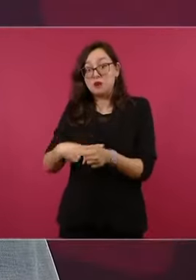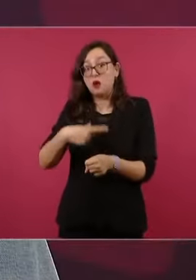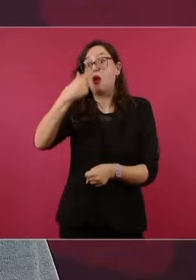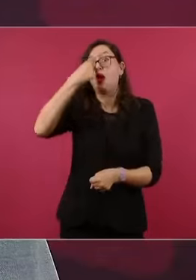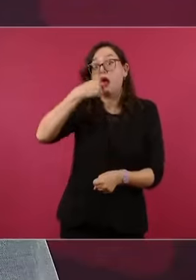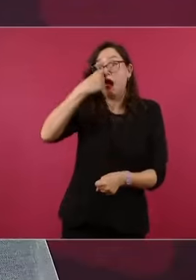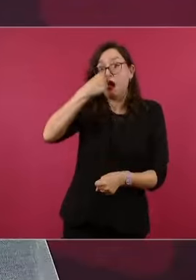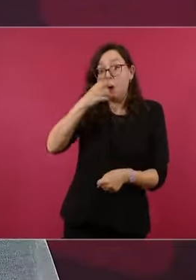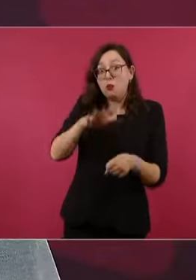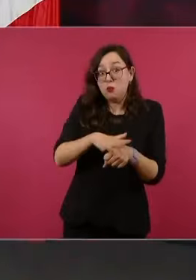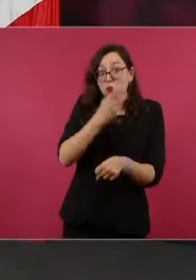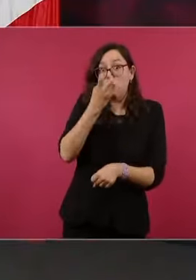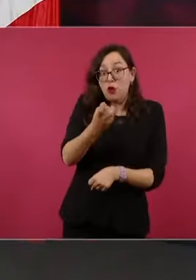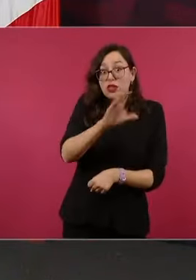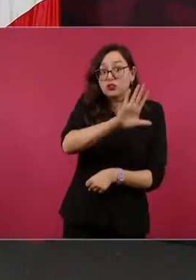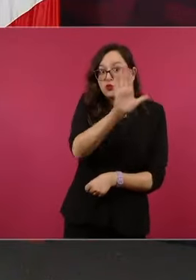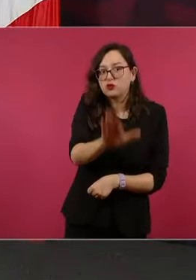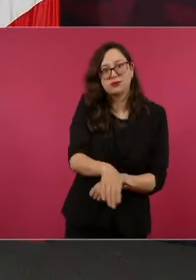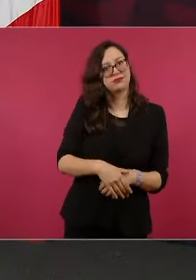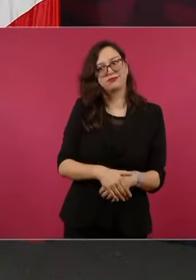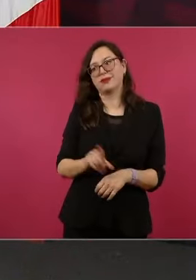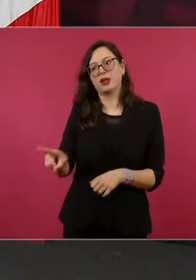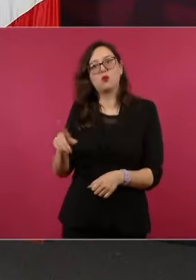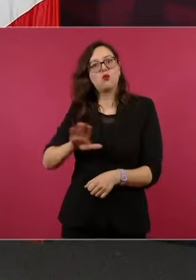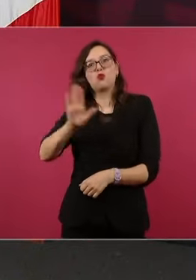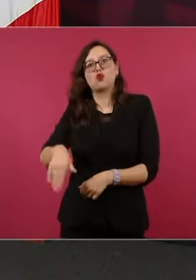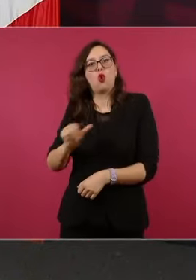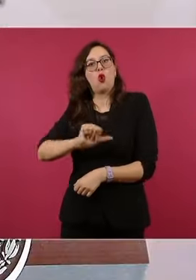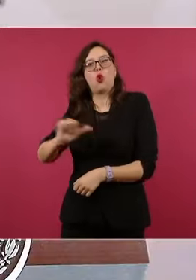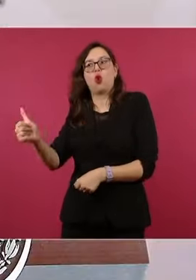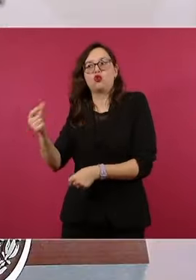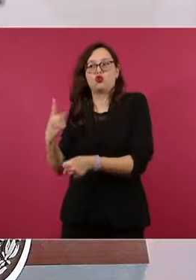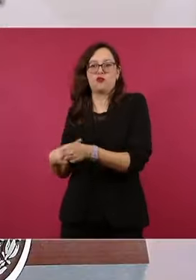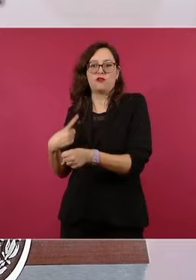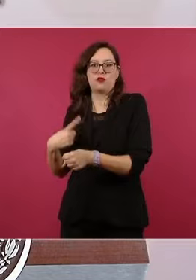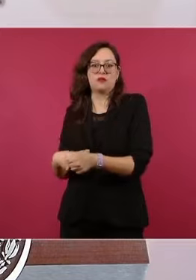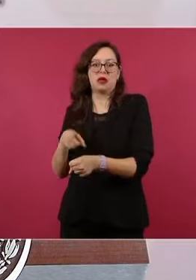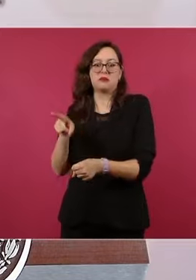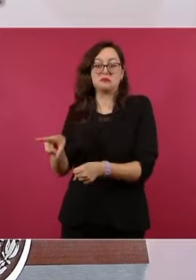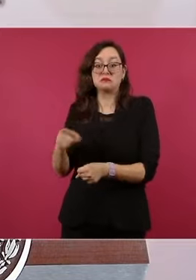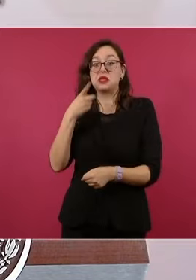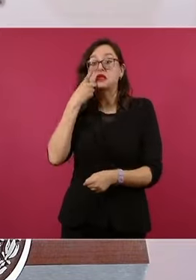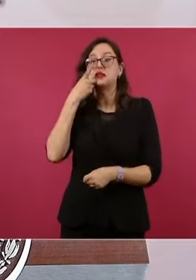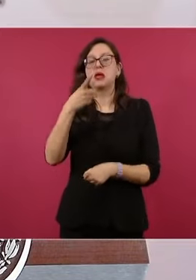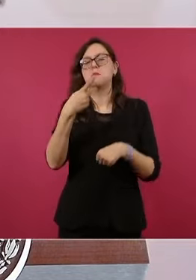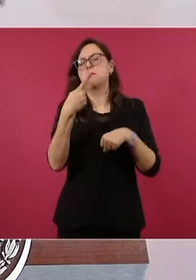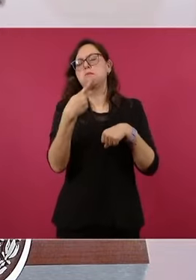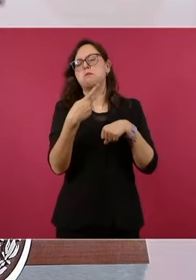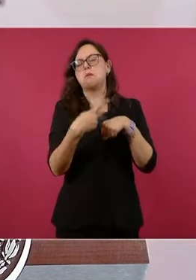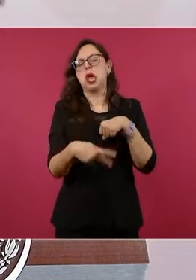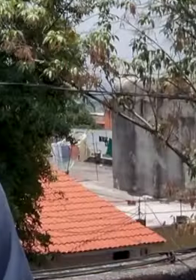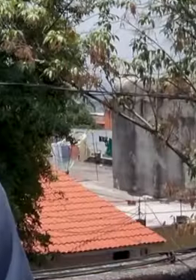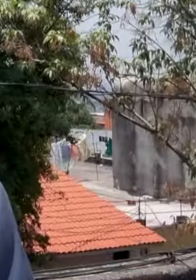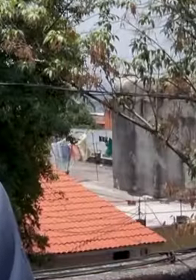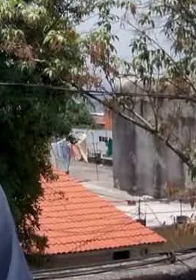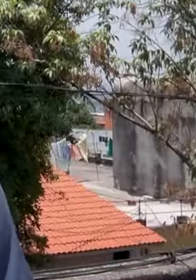haya dictaminado, y solo de manera marginal dice que el riesgo en este caso es bajo. El secretario de Salud